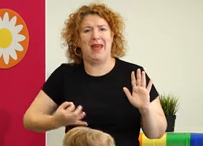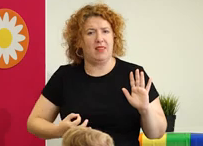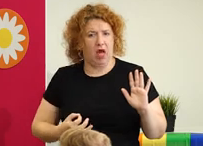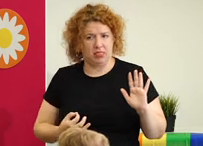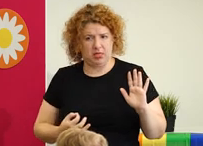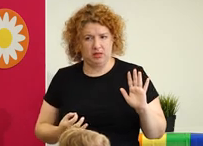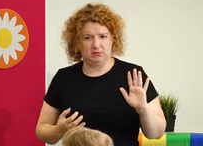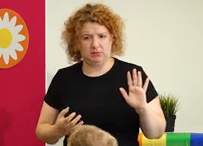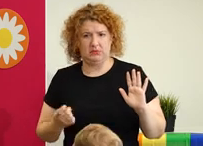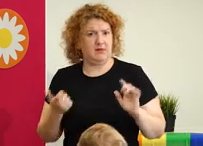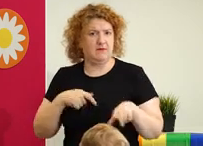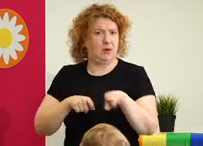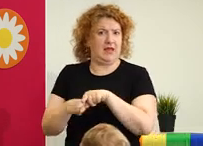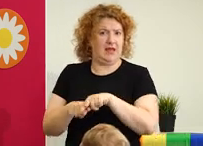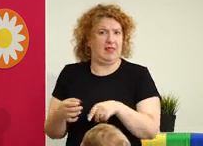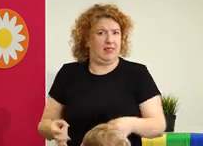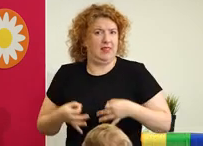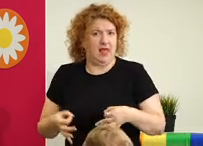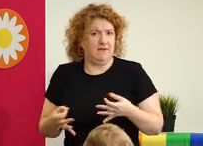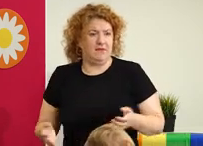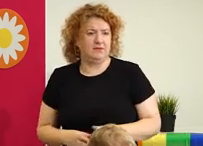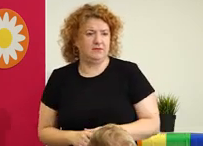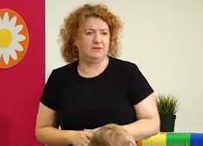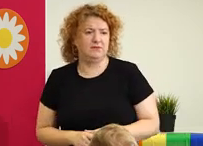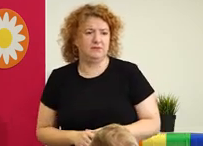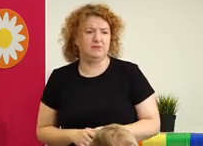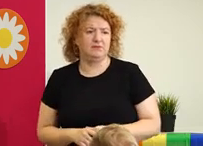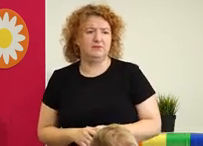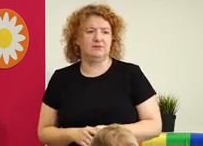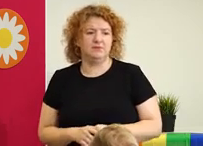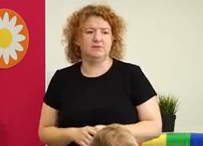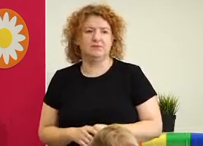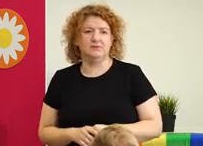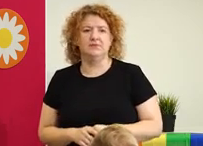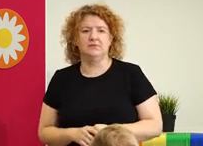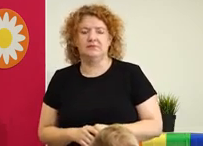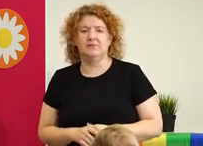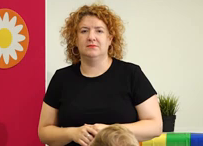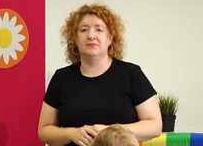total. Pero lo que yo diría en particular es que